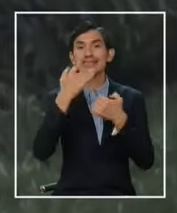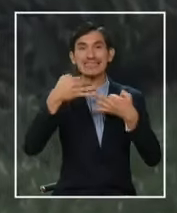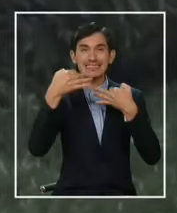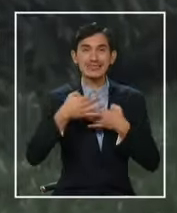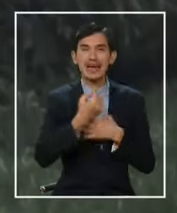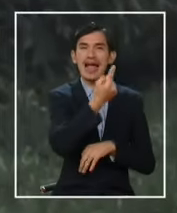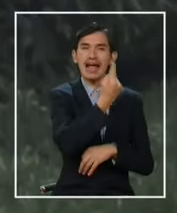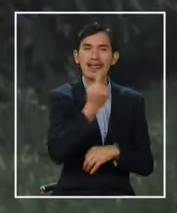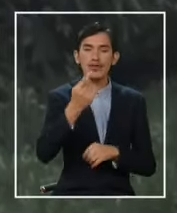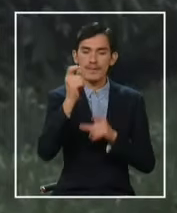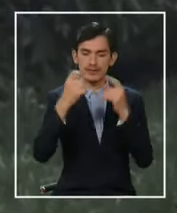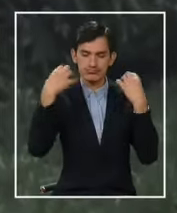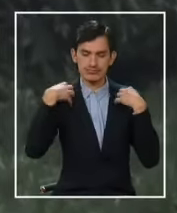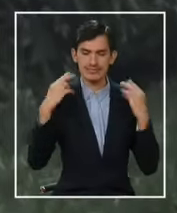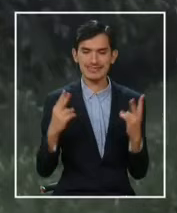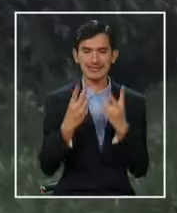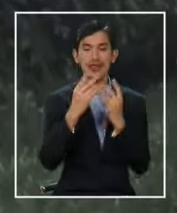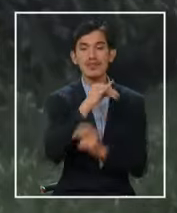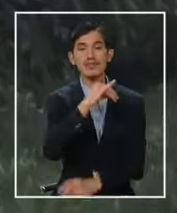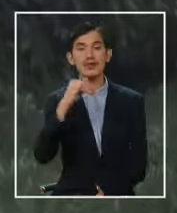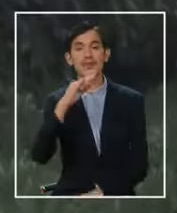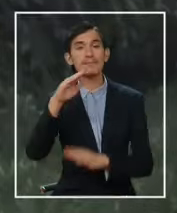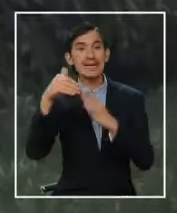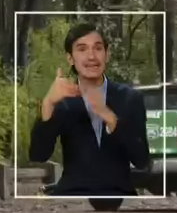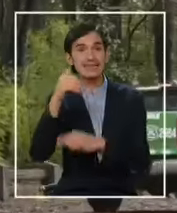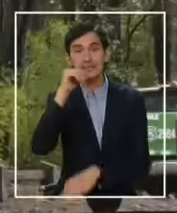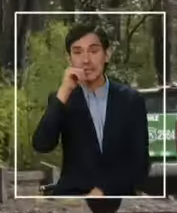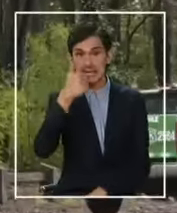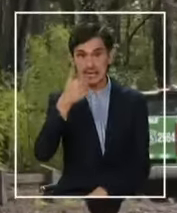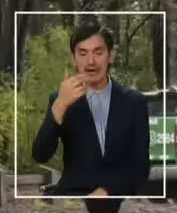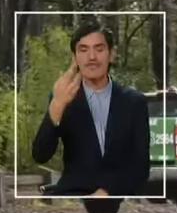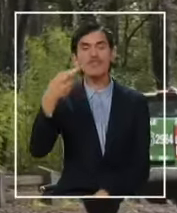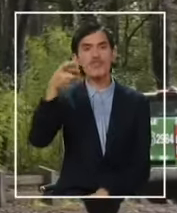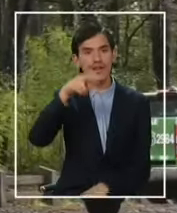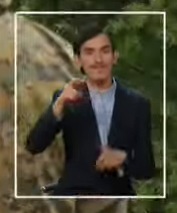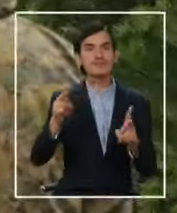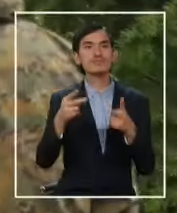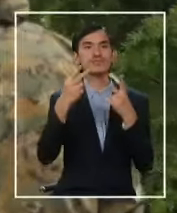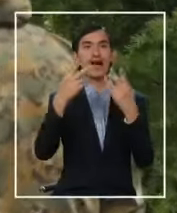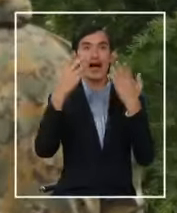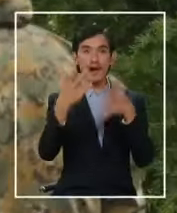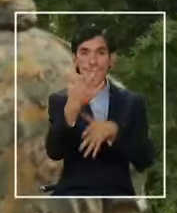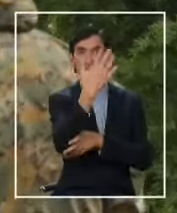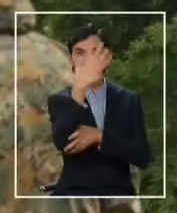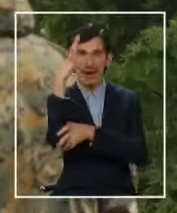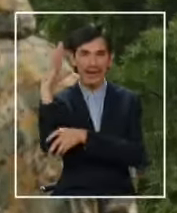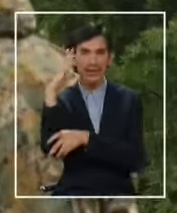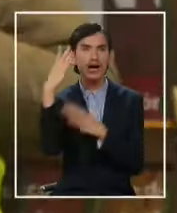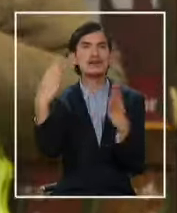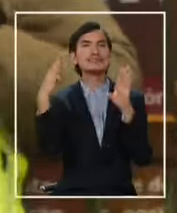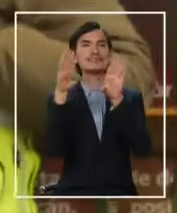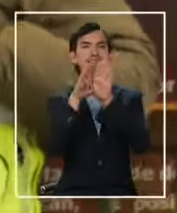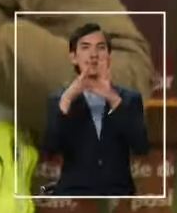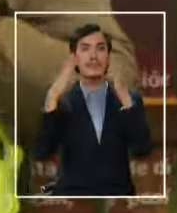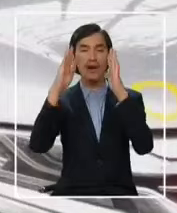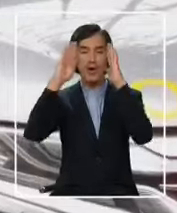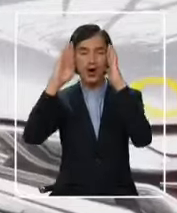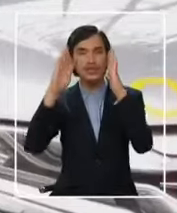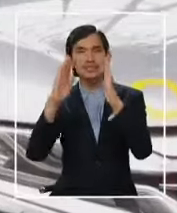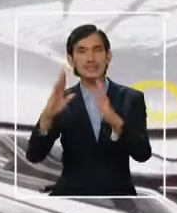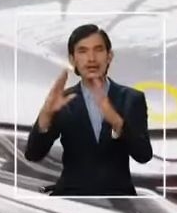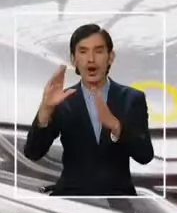los rescatistas. El día de mañana se va a reanudar. Hemos decretado el cierre del Parque Nacional para poder concentrarnos en estas labores de